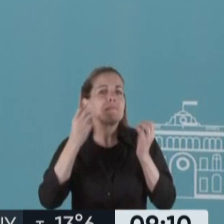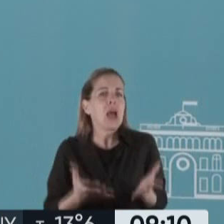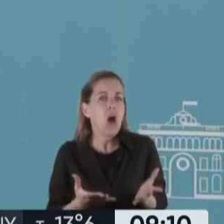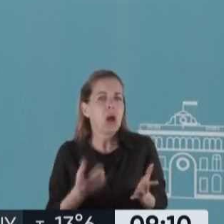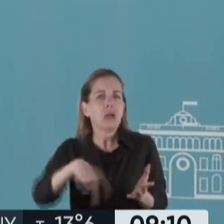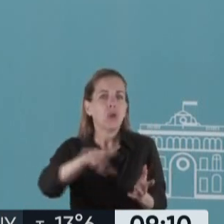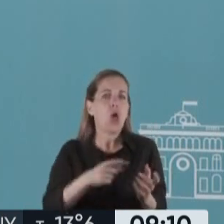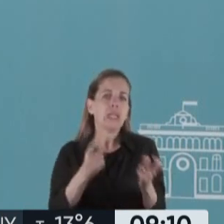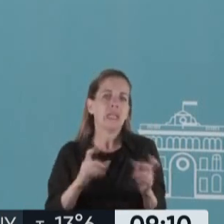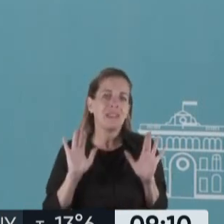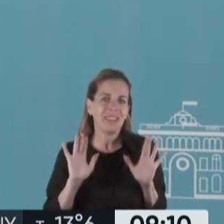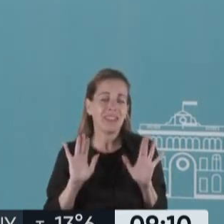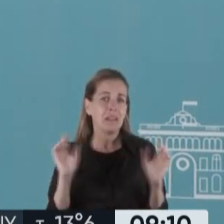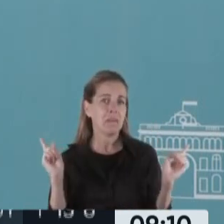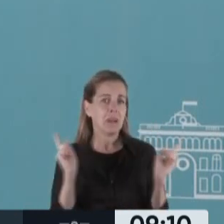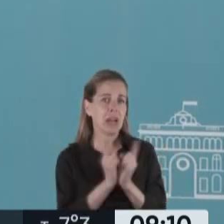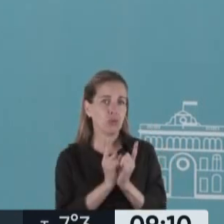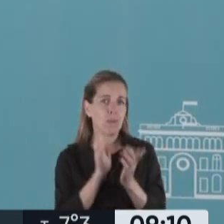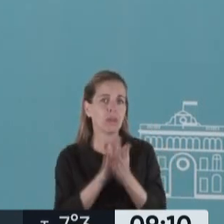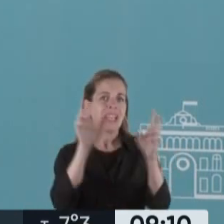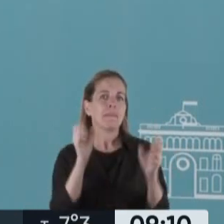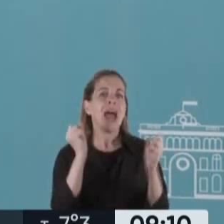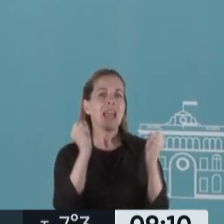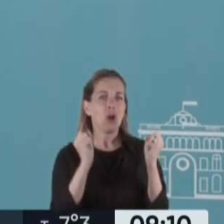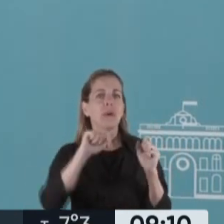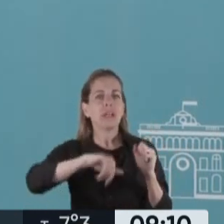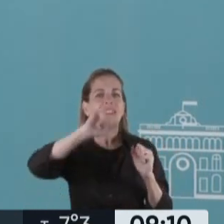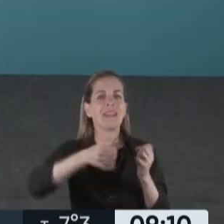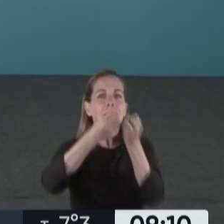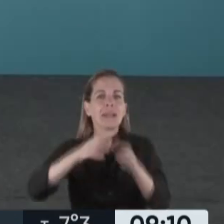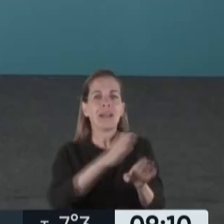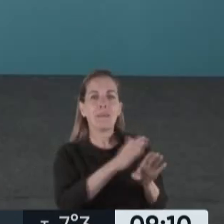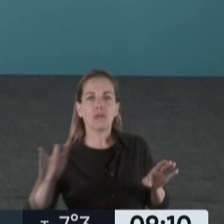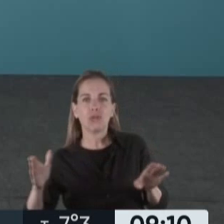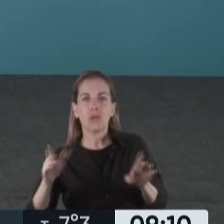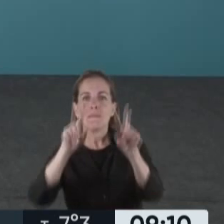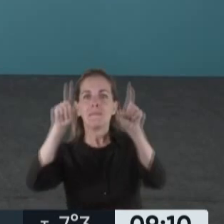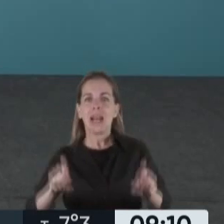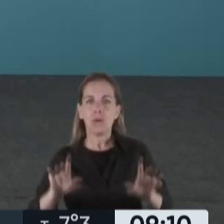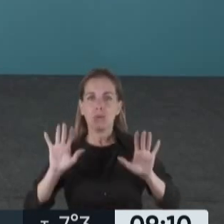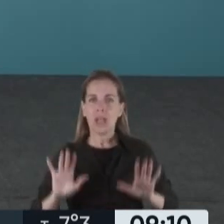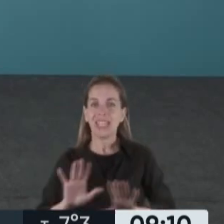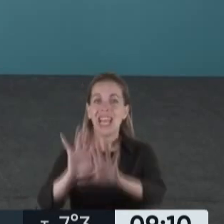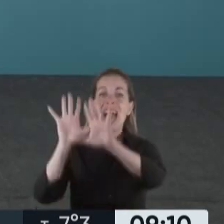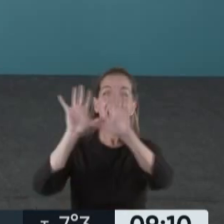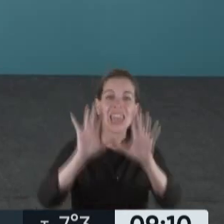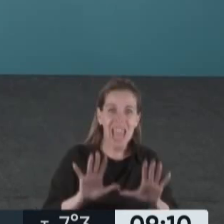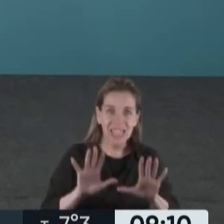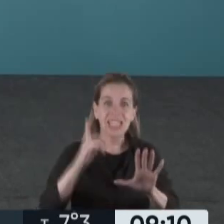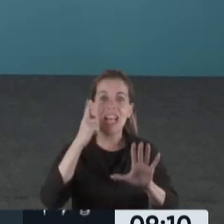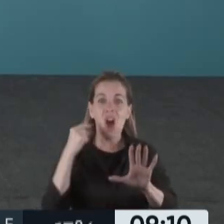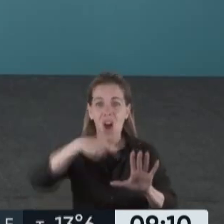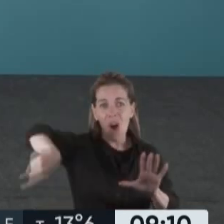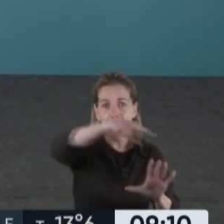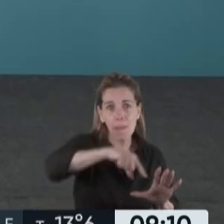que, hecho este breve resumen de los temas económicos, paso a las preguntas. 10 varones, no quiero decir nada, pero esta sala